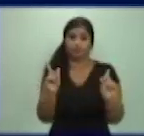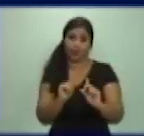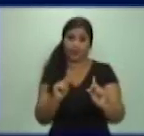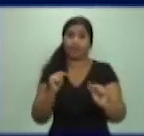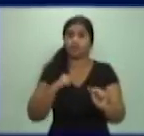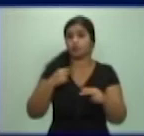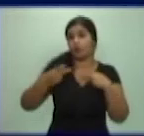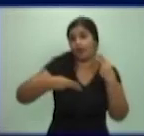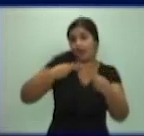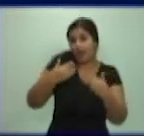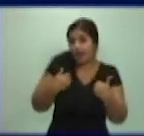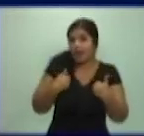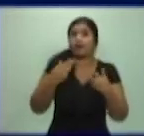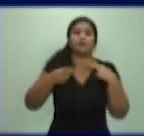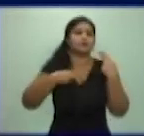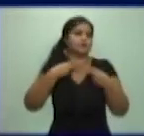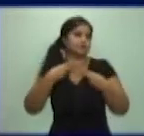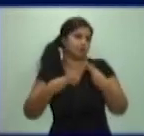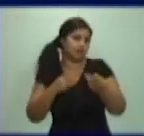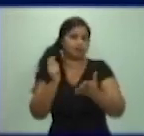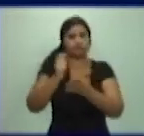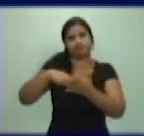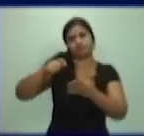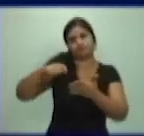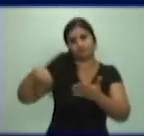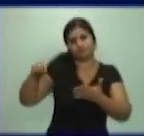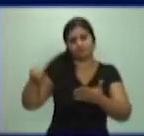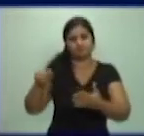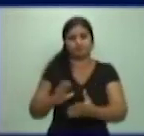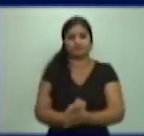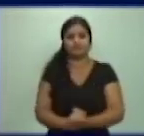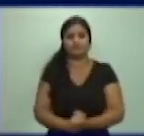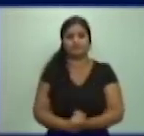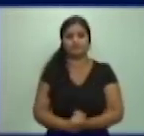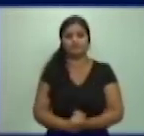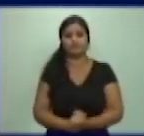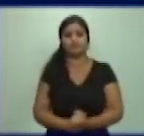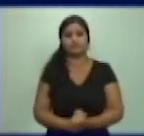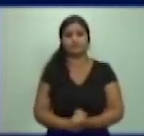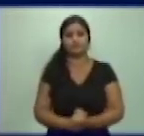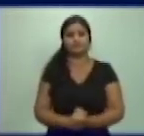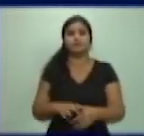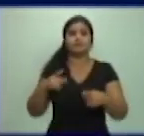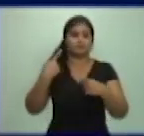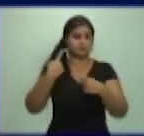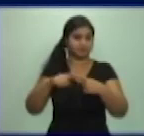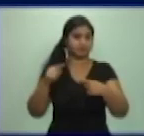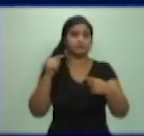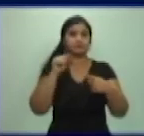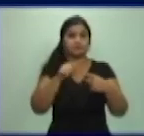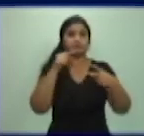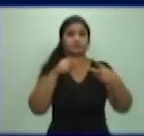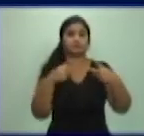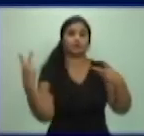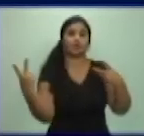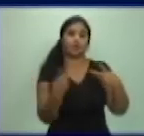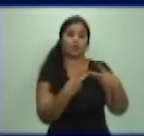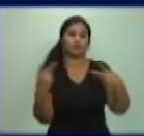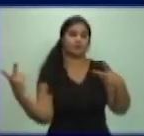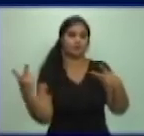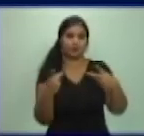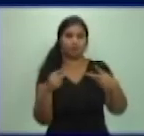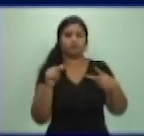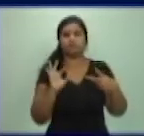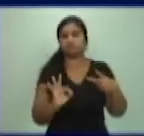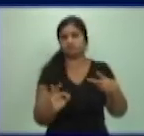oración predicativa, y los temas abordados por las obras literarias son muy variados. En este caso, una